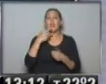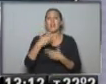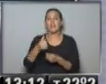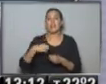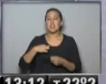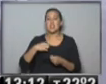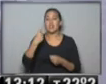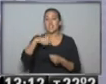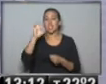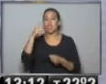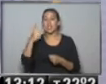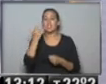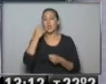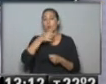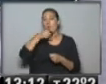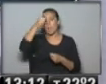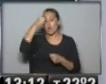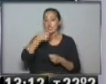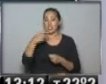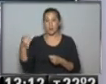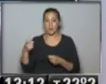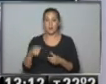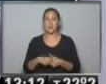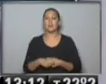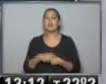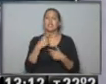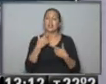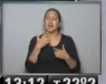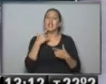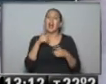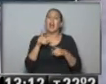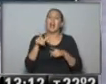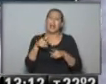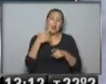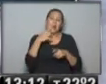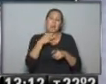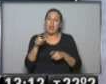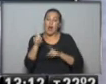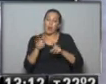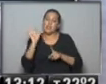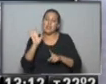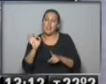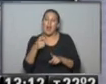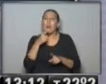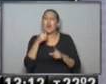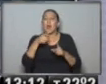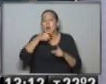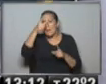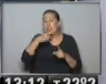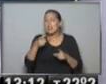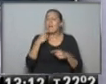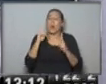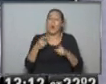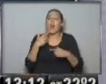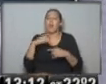de bomberos, el número 100. Que el número 100, números que por ahí parecen obvios pero que en una situación de desesperación alguien puede no recordarlos. Centros de ayuda,